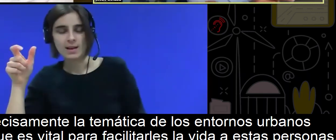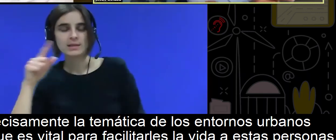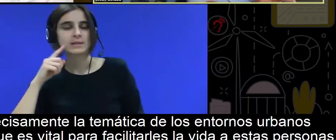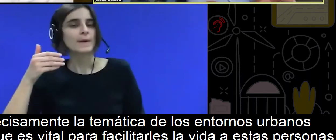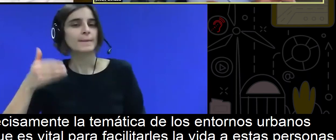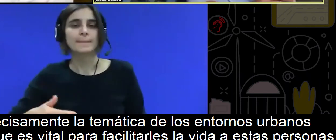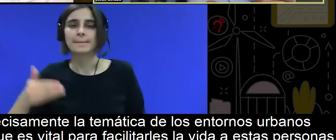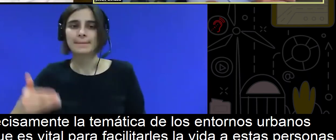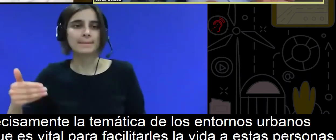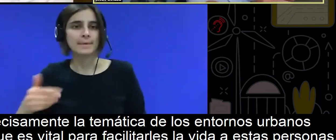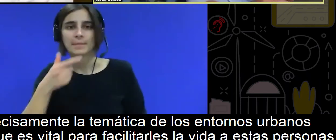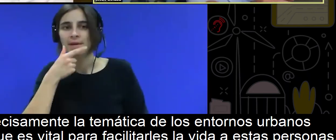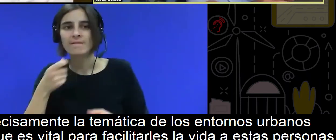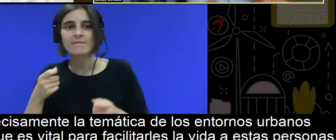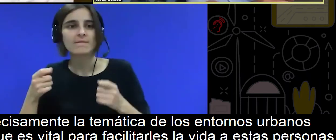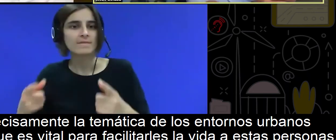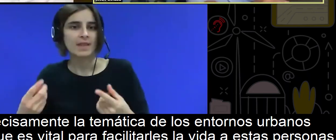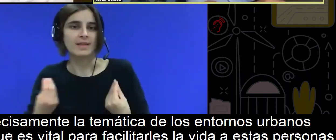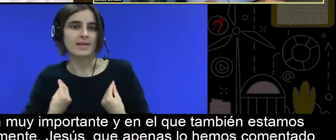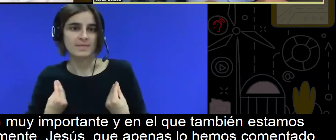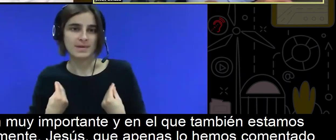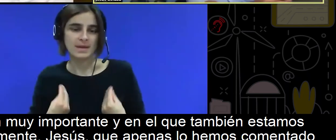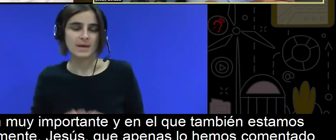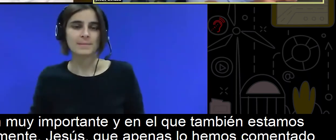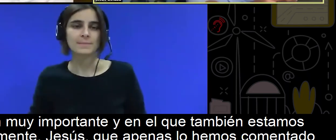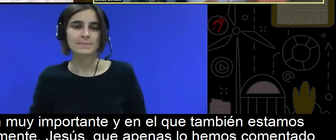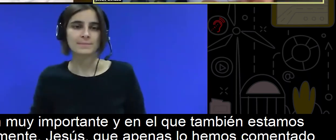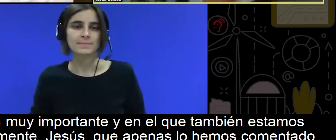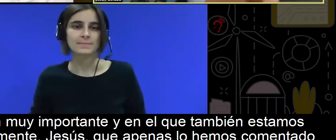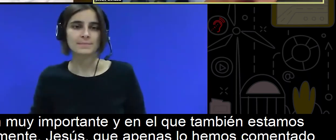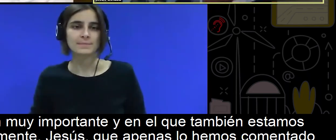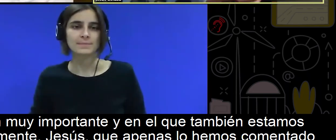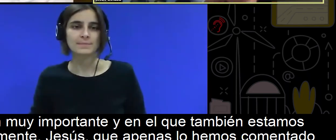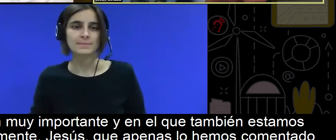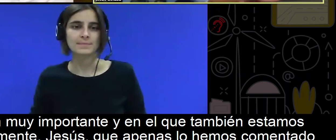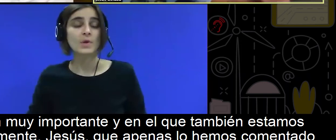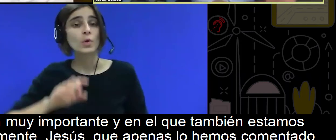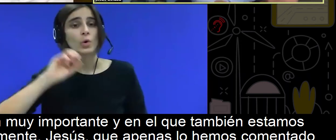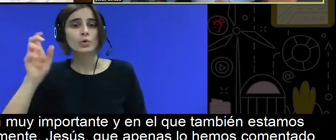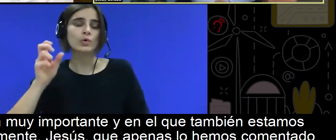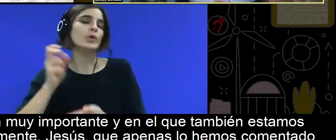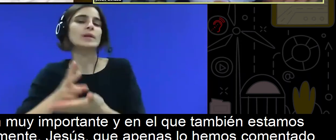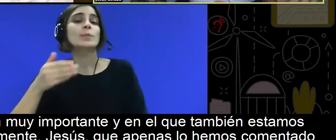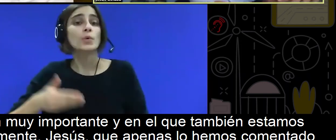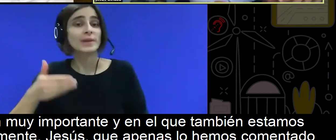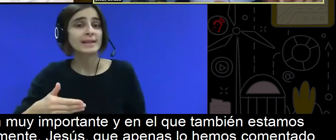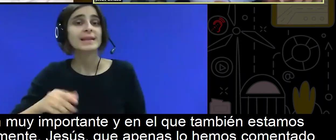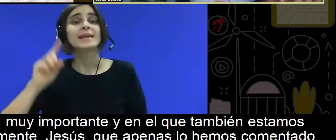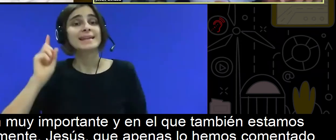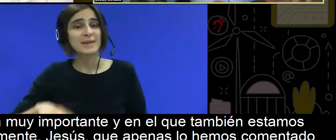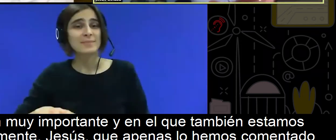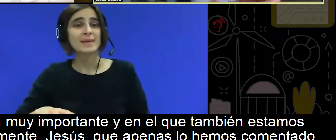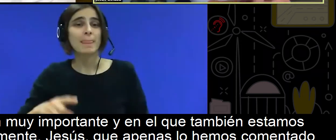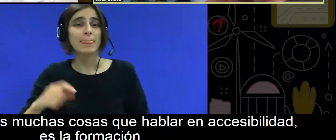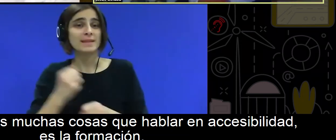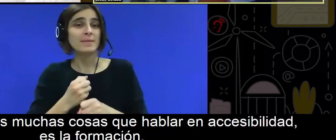para facilitarles la vida a estas personas, ¿no? Y otro reto también muy importante que también incluye y en el que también estamos trabajando conjuntamente, Jesús, que apenas